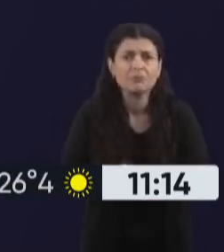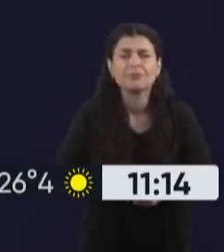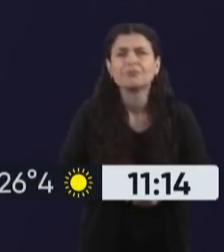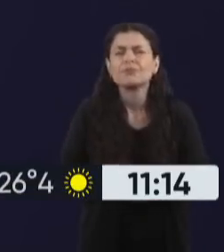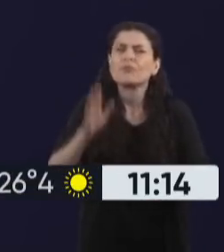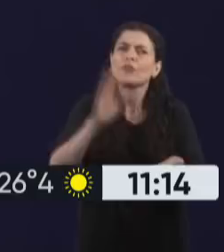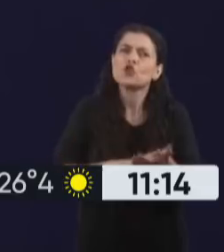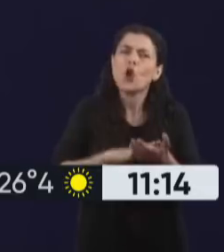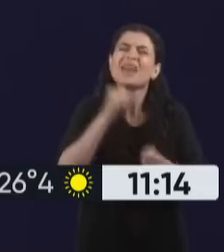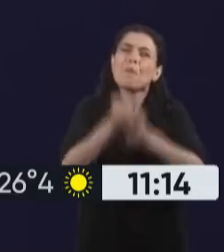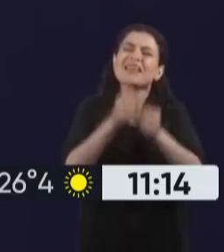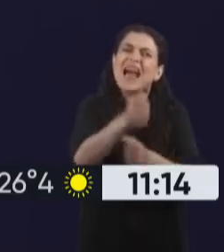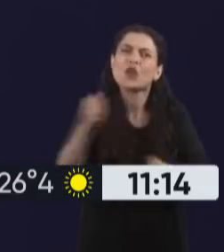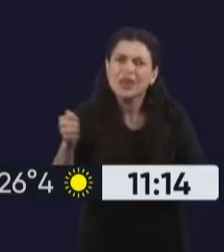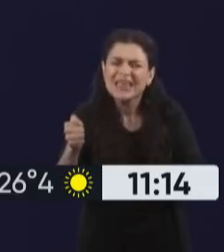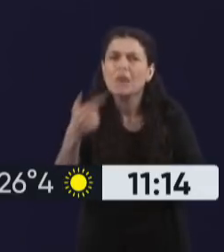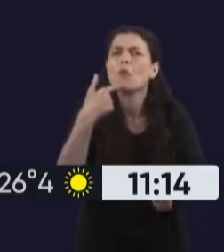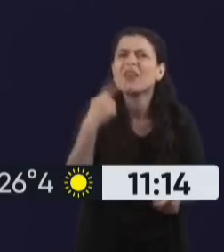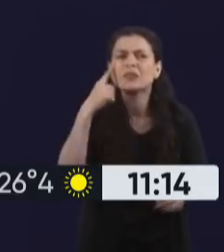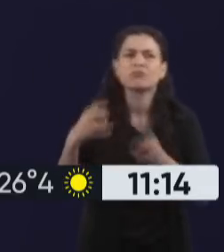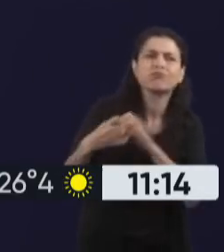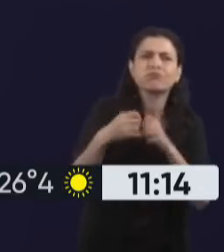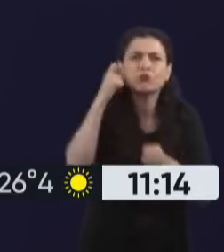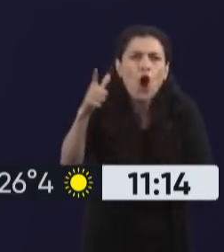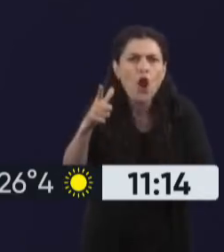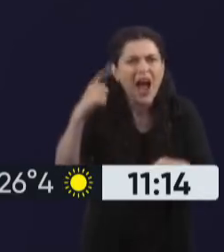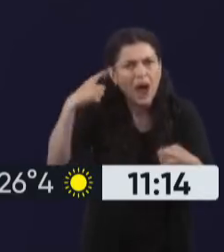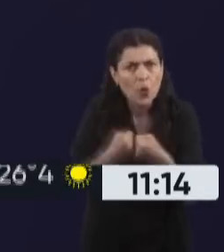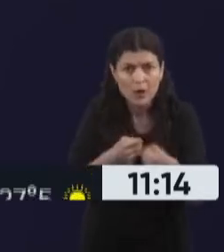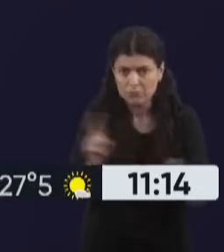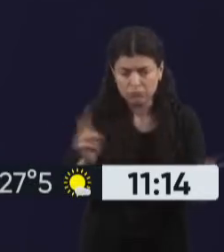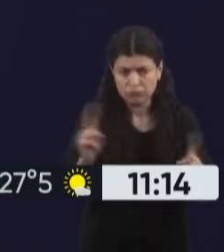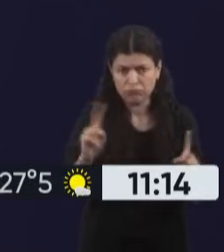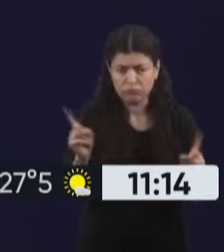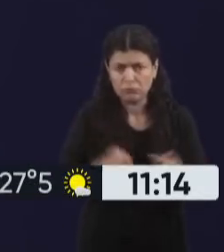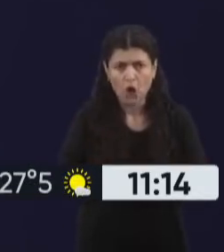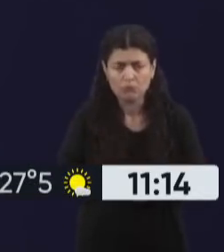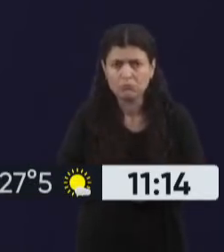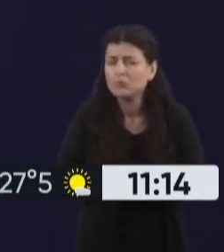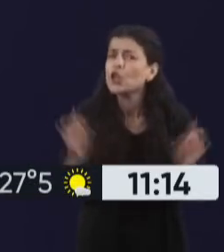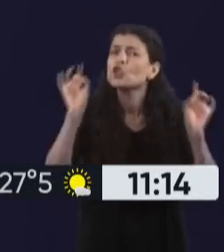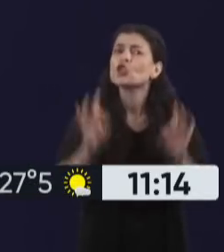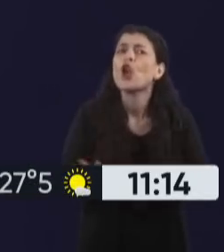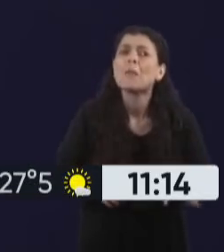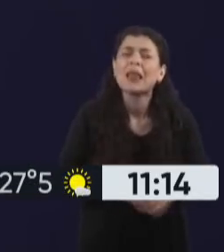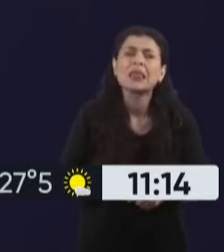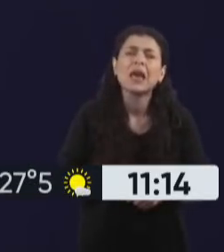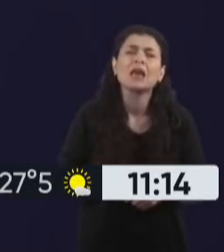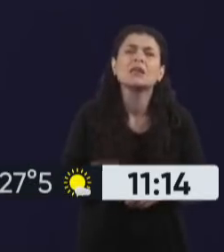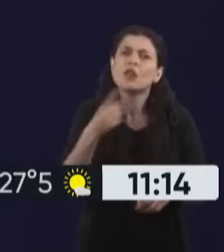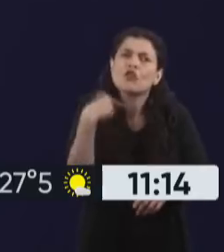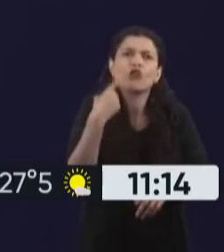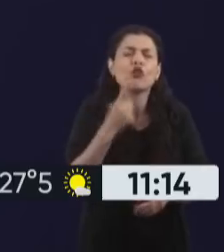Con respecto a aerolíneas, no hubo una negociación. No hubo ninguna negociación. Hubo simplemente